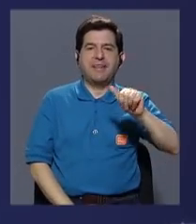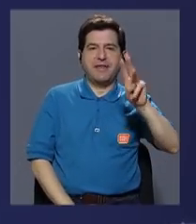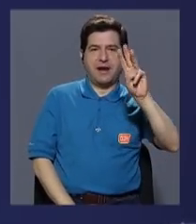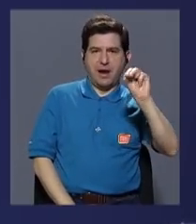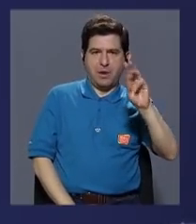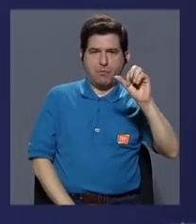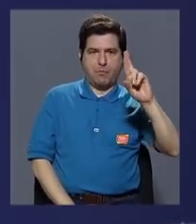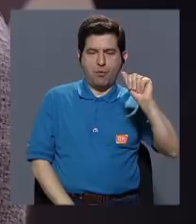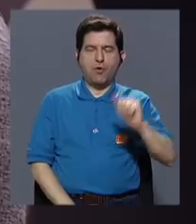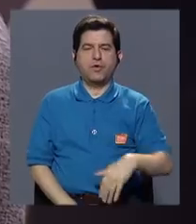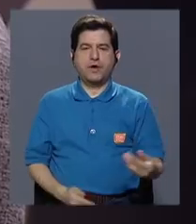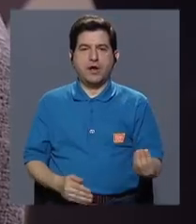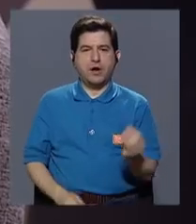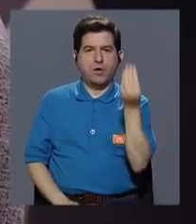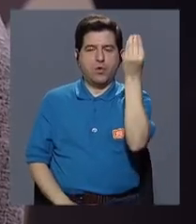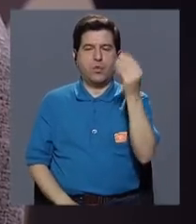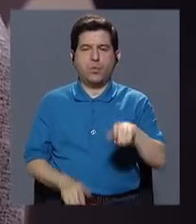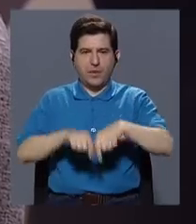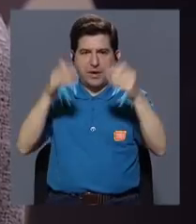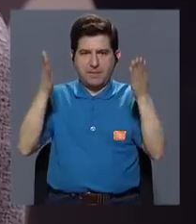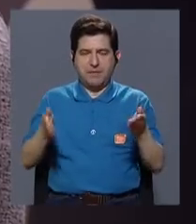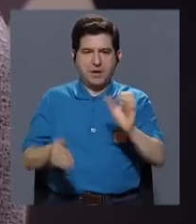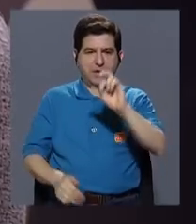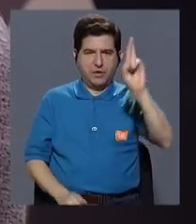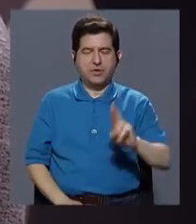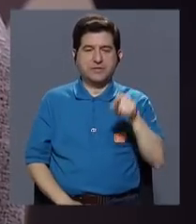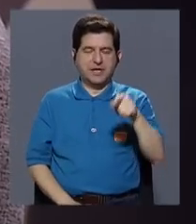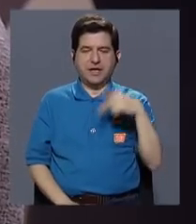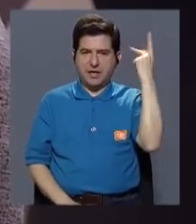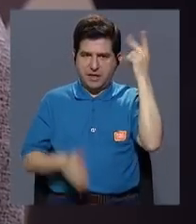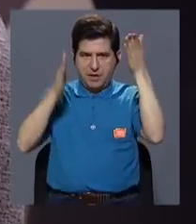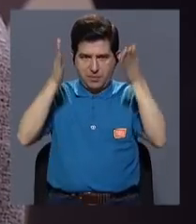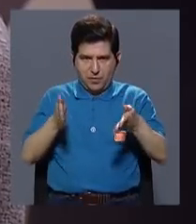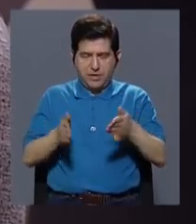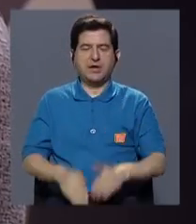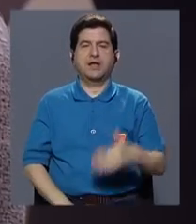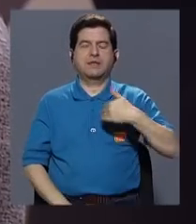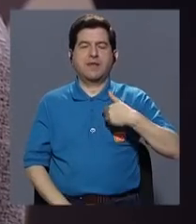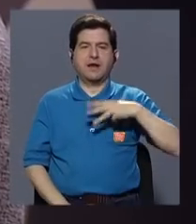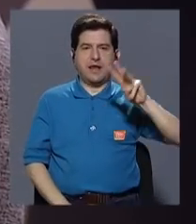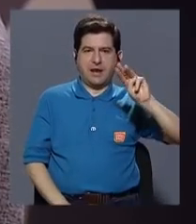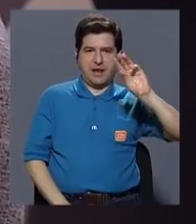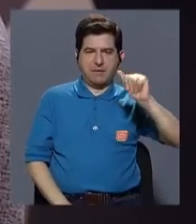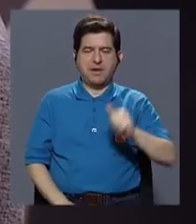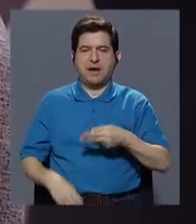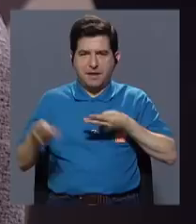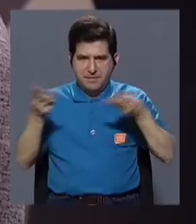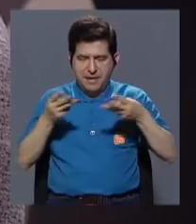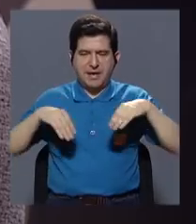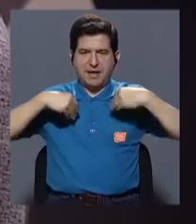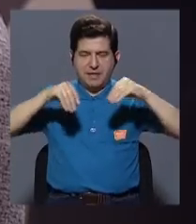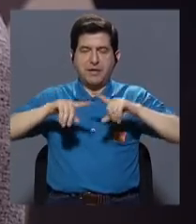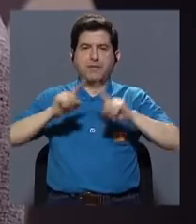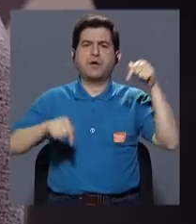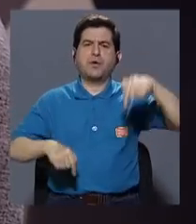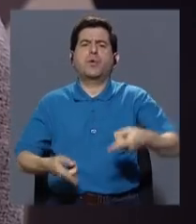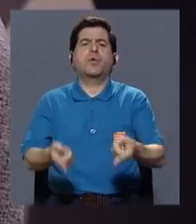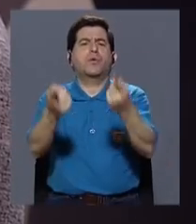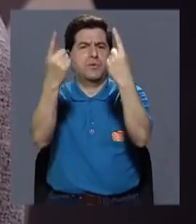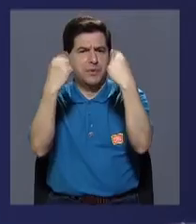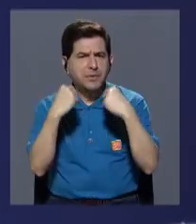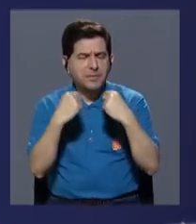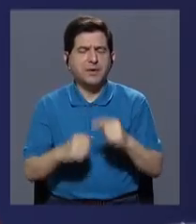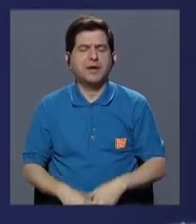mora es una joven periodista costarricense ella es politóloga tiene un máster en mercadeo de ventas pero hoy se nos presenta